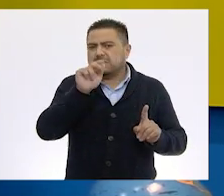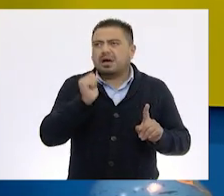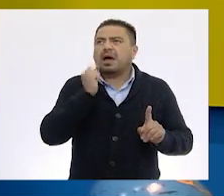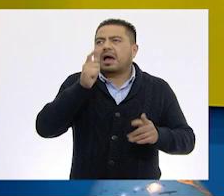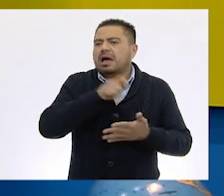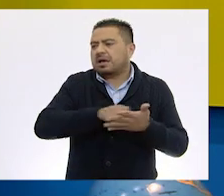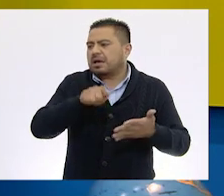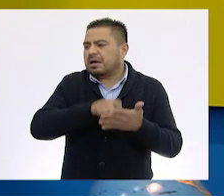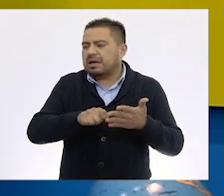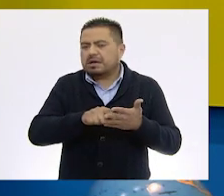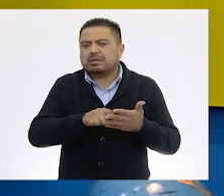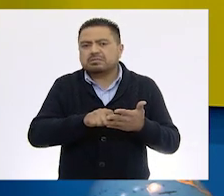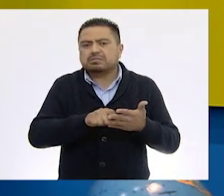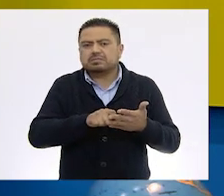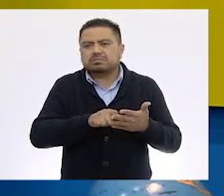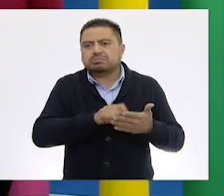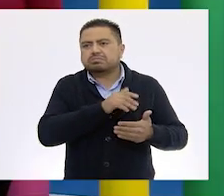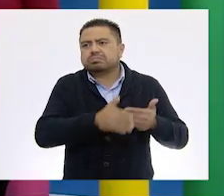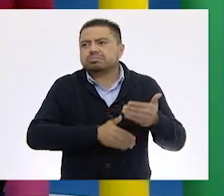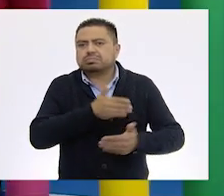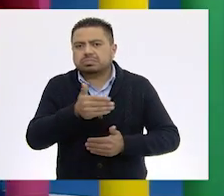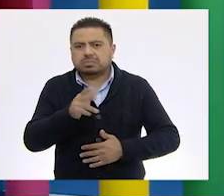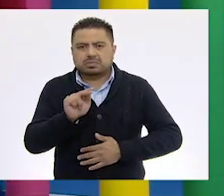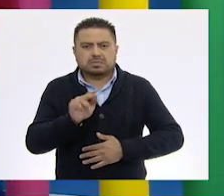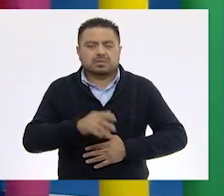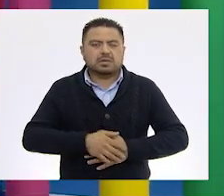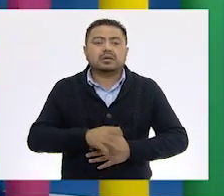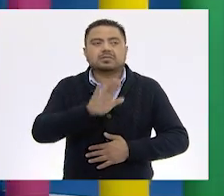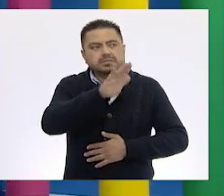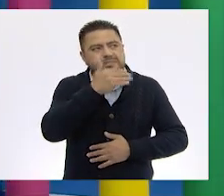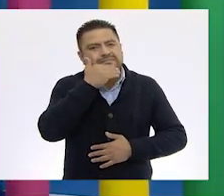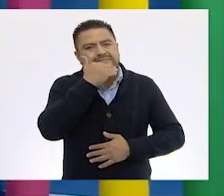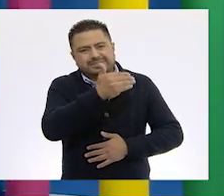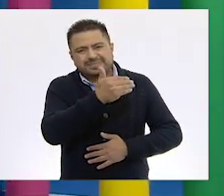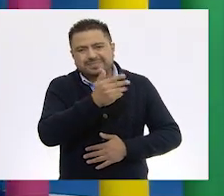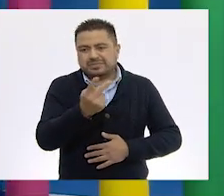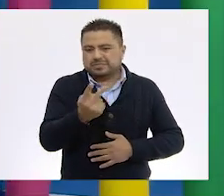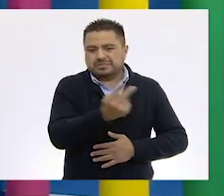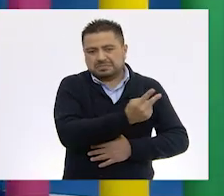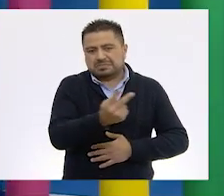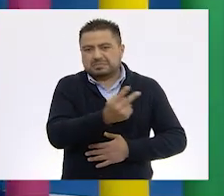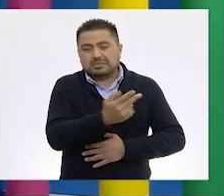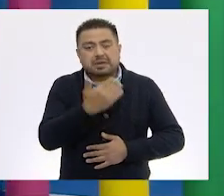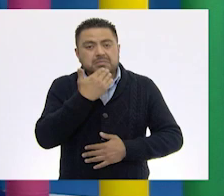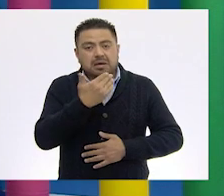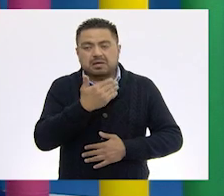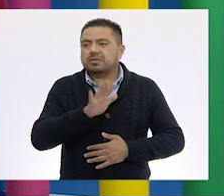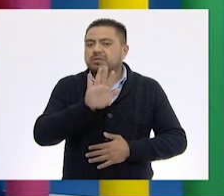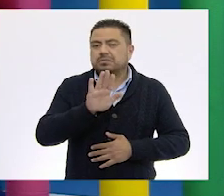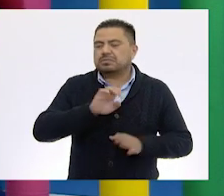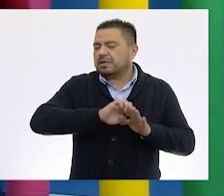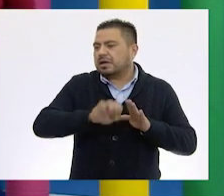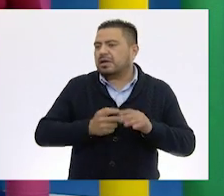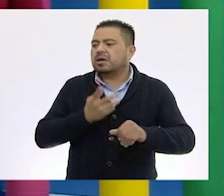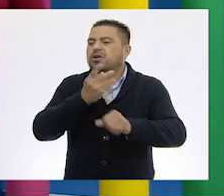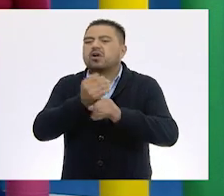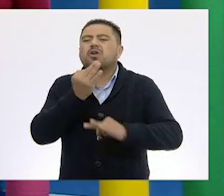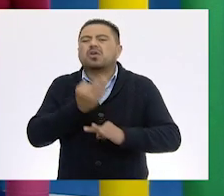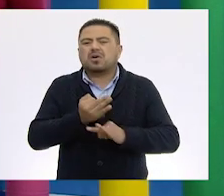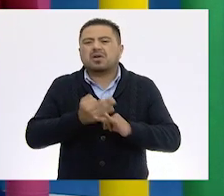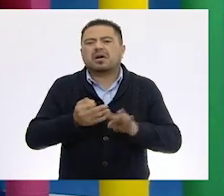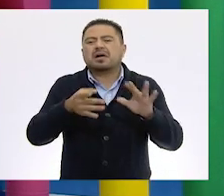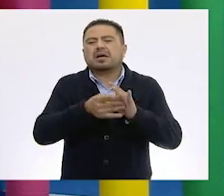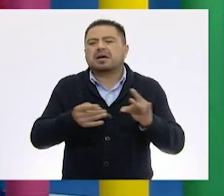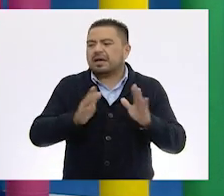haya escrito en tiempos remotos, ¿verdad? Muy bien, Raulito y Juan Carlos. Un buen ejemplo de fuente secundaria